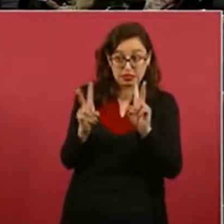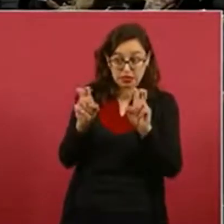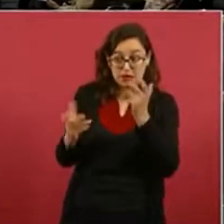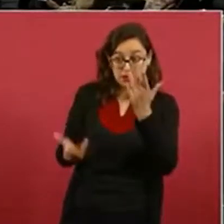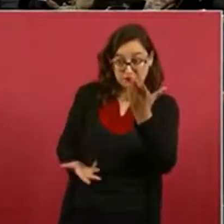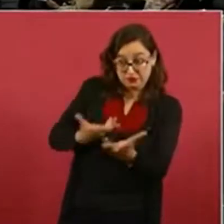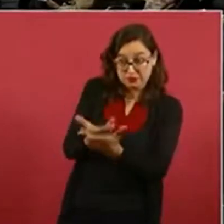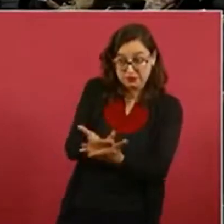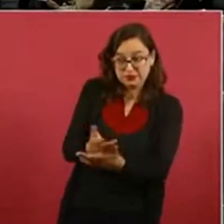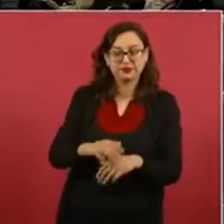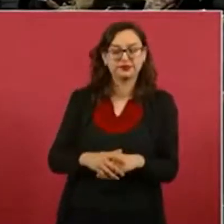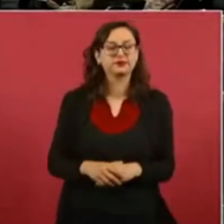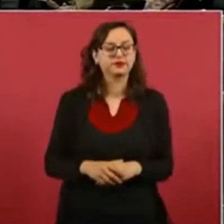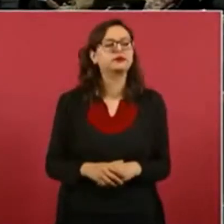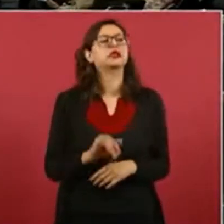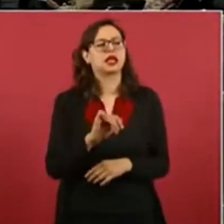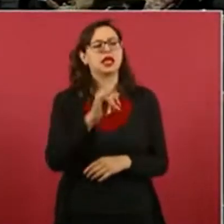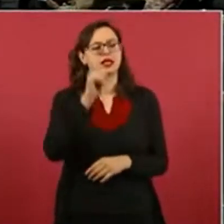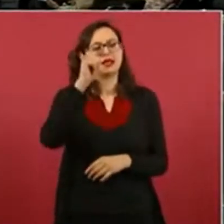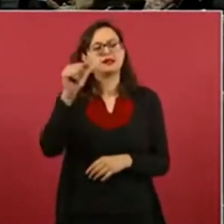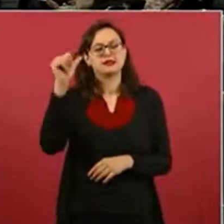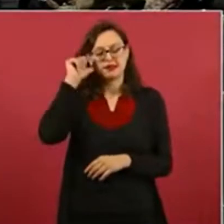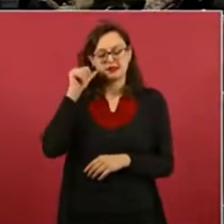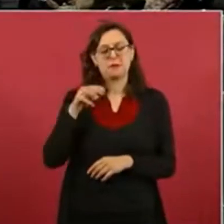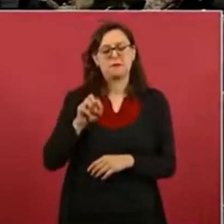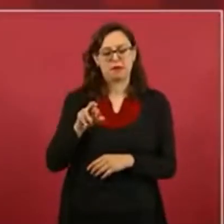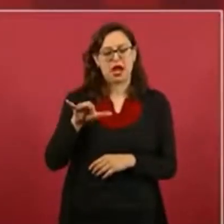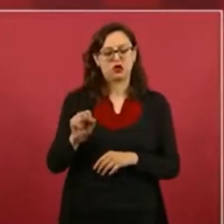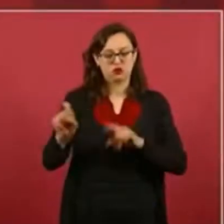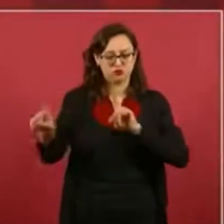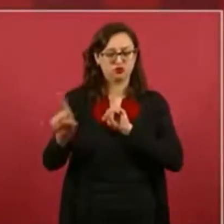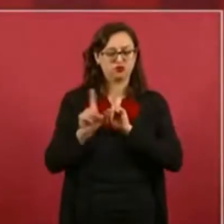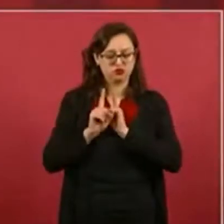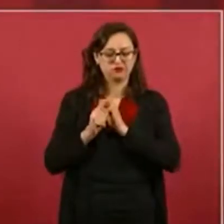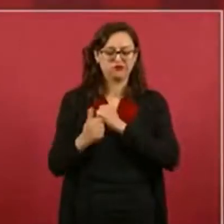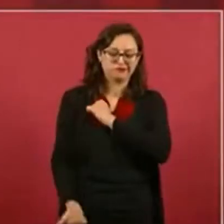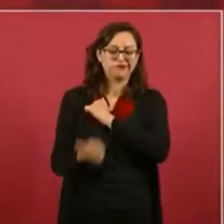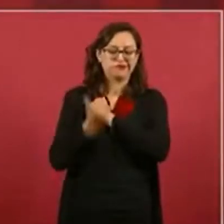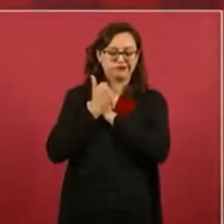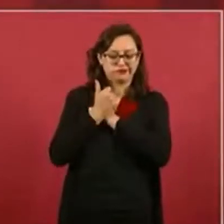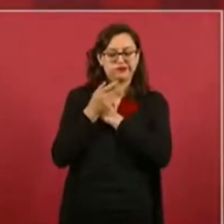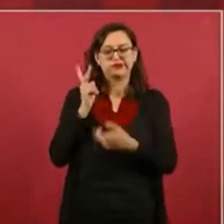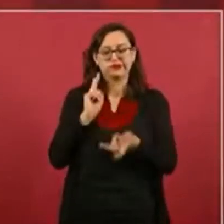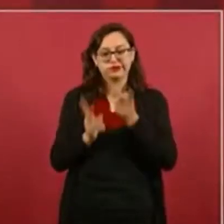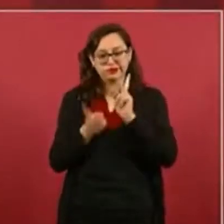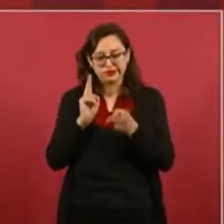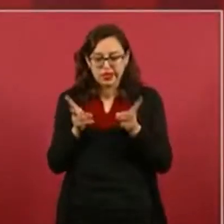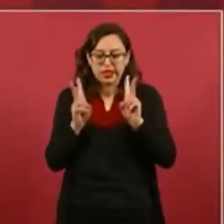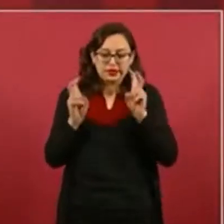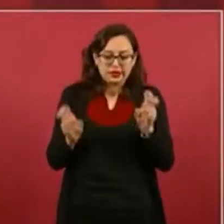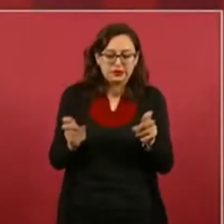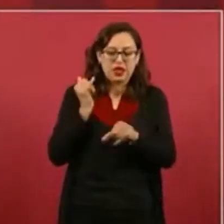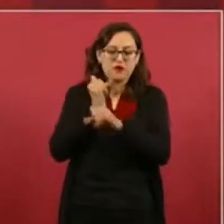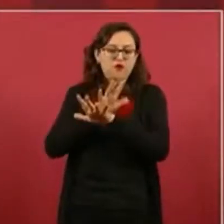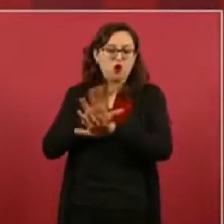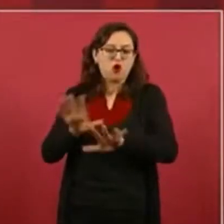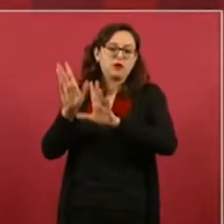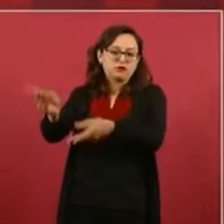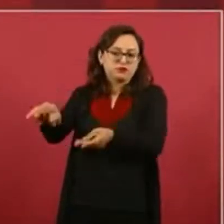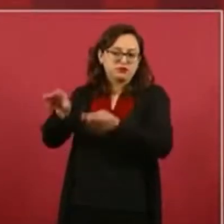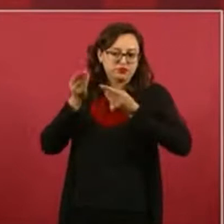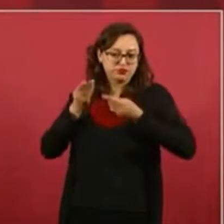qué pues me dio un informe de cómo habían ellos